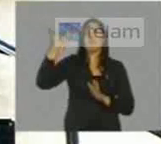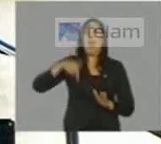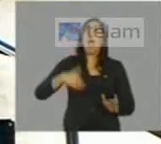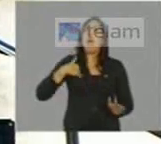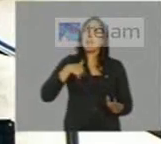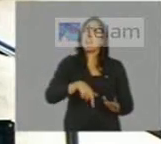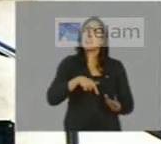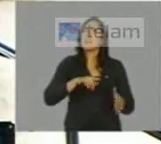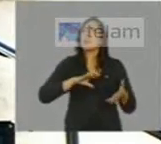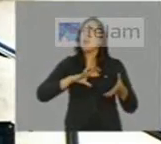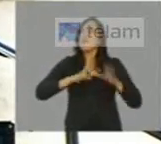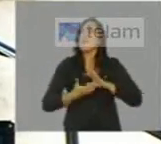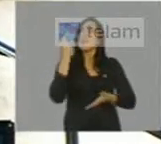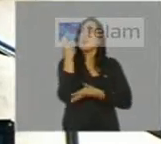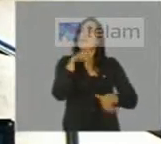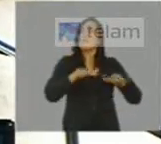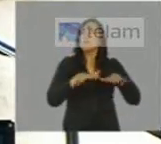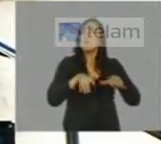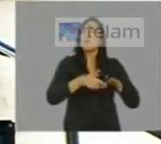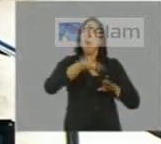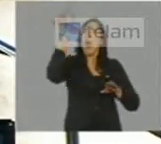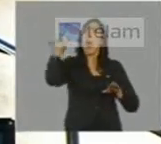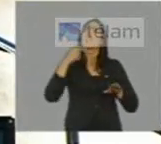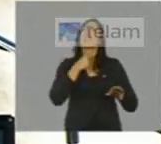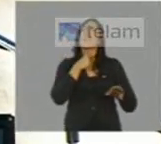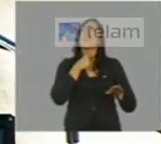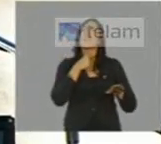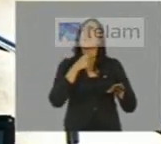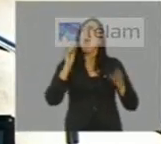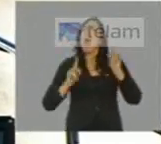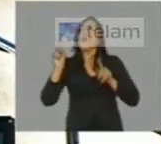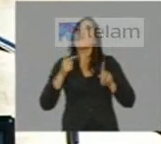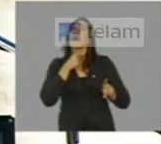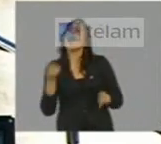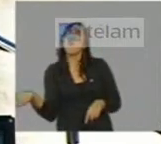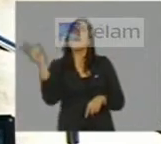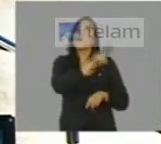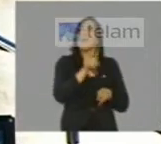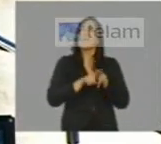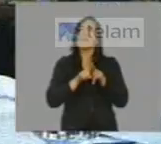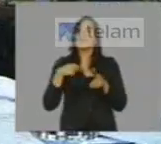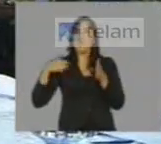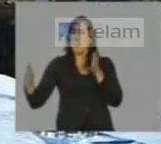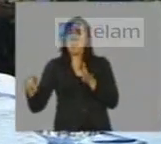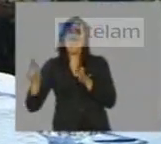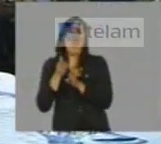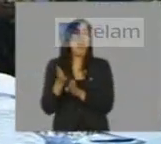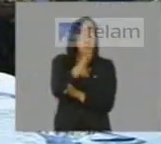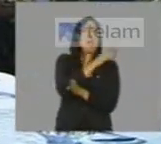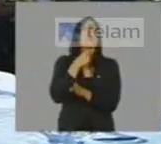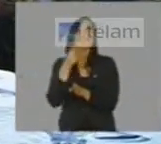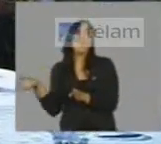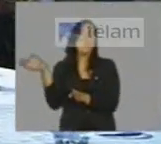y todavía algunos siguen añorando. Claro que también es cierto que algunos pueden